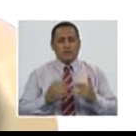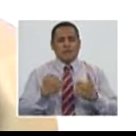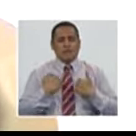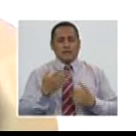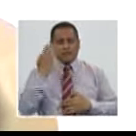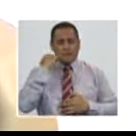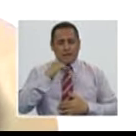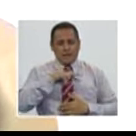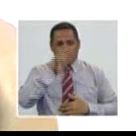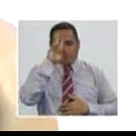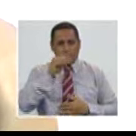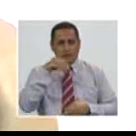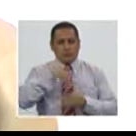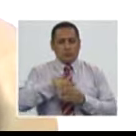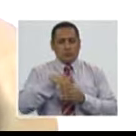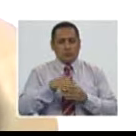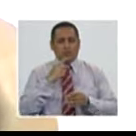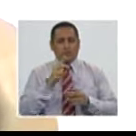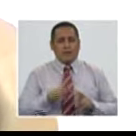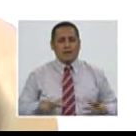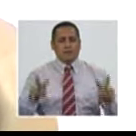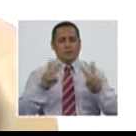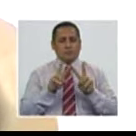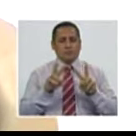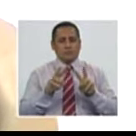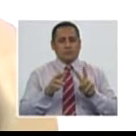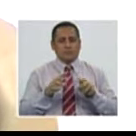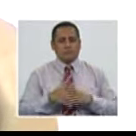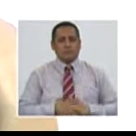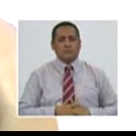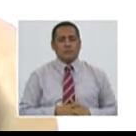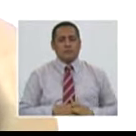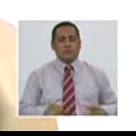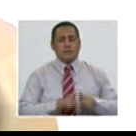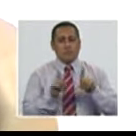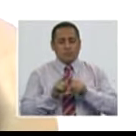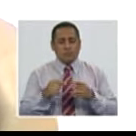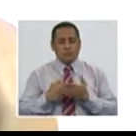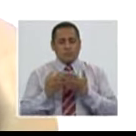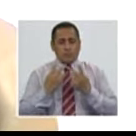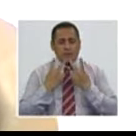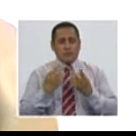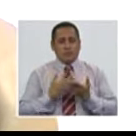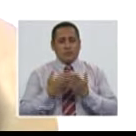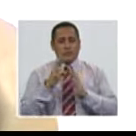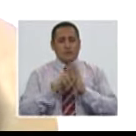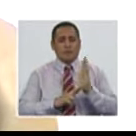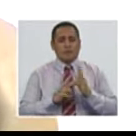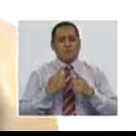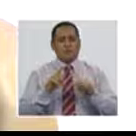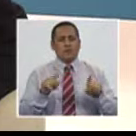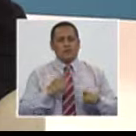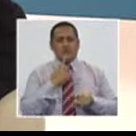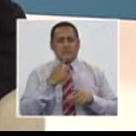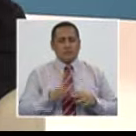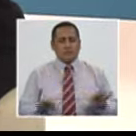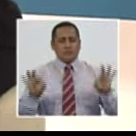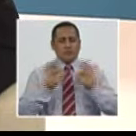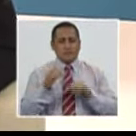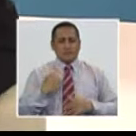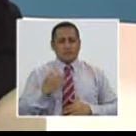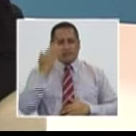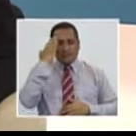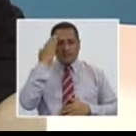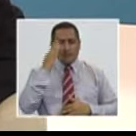tendría que viajar al Perú para que su voto sea válido por él no sea efectivo en realidad Claro pero es importante